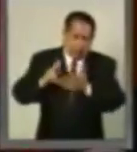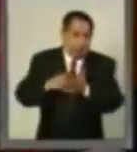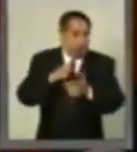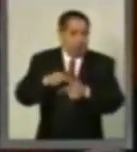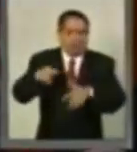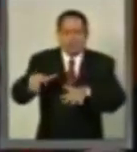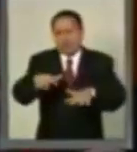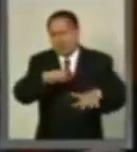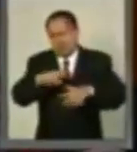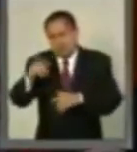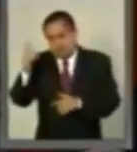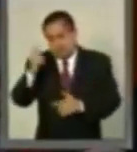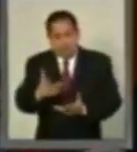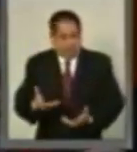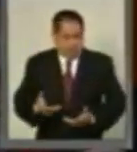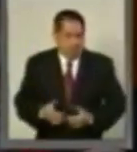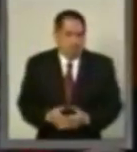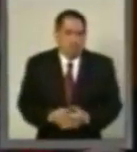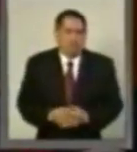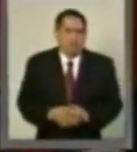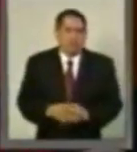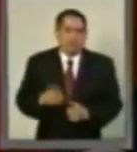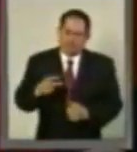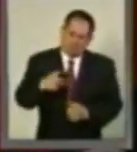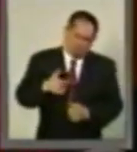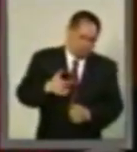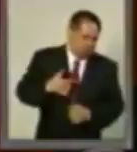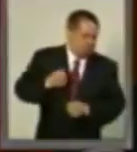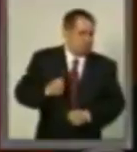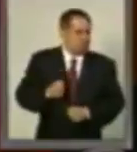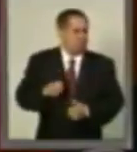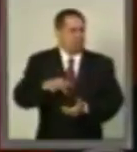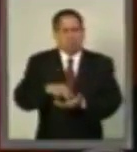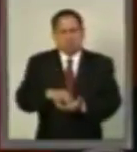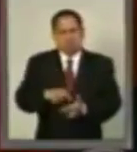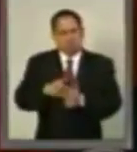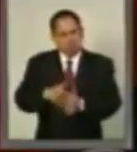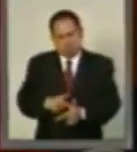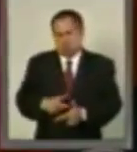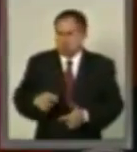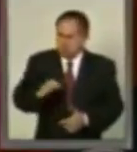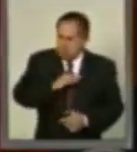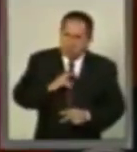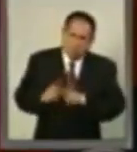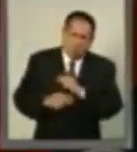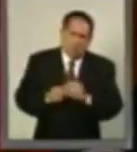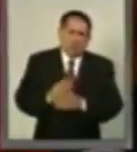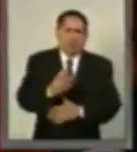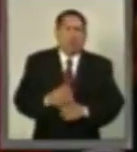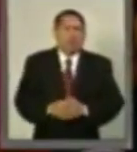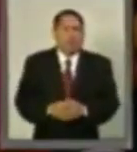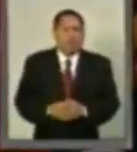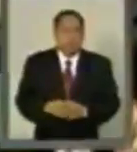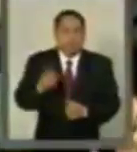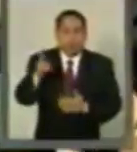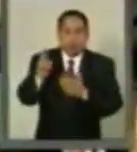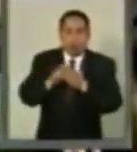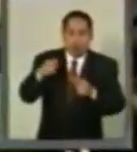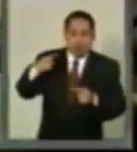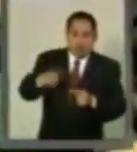donde están viviendo. Pero están firmes, están trabajando para salir adelante. Par de meses, sí.